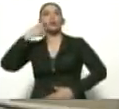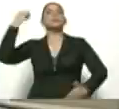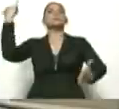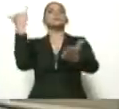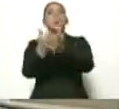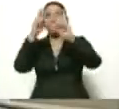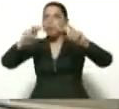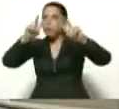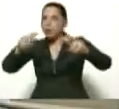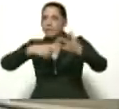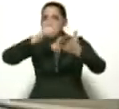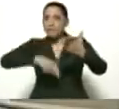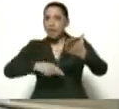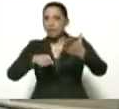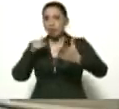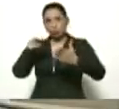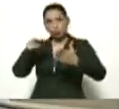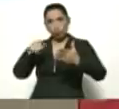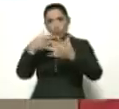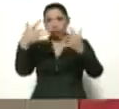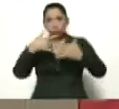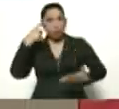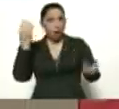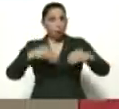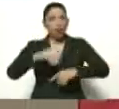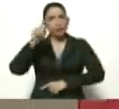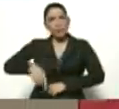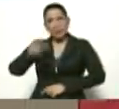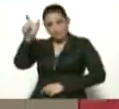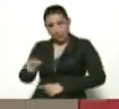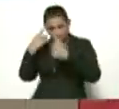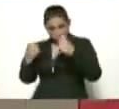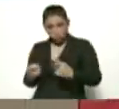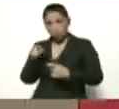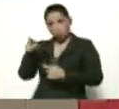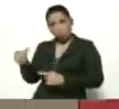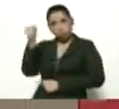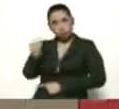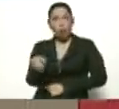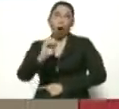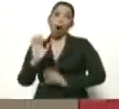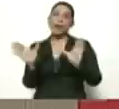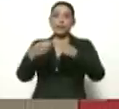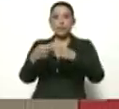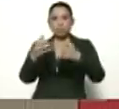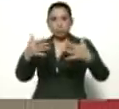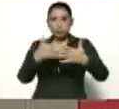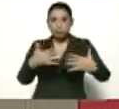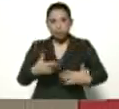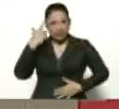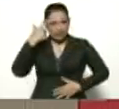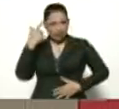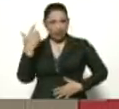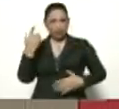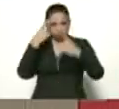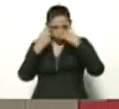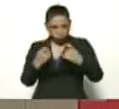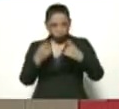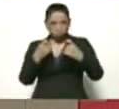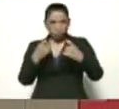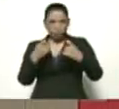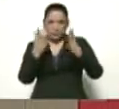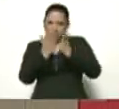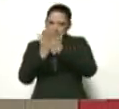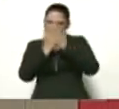análisis la firma suya en el contrato y que el grafólogo que usted termine o un equipo de grafólogos que determine no sé